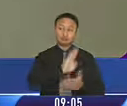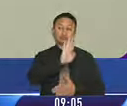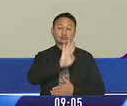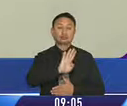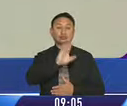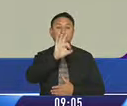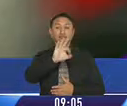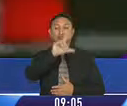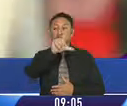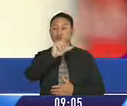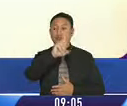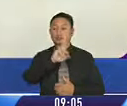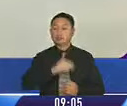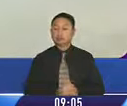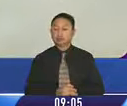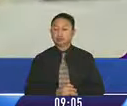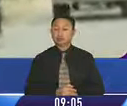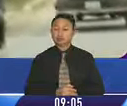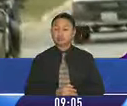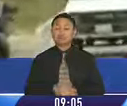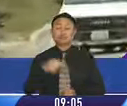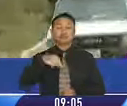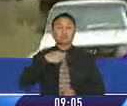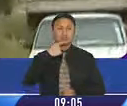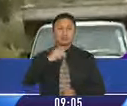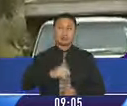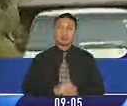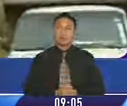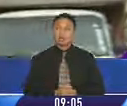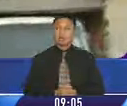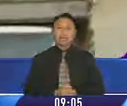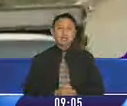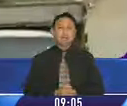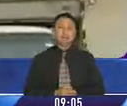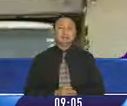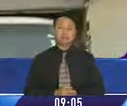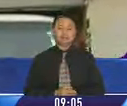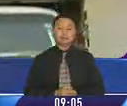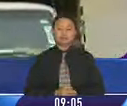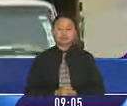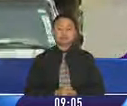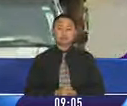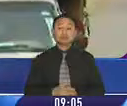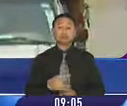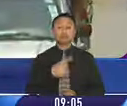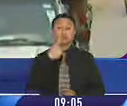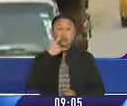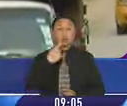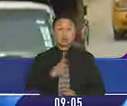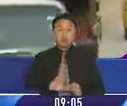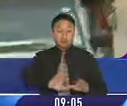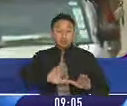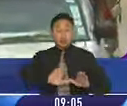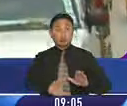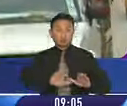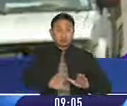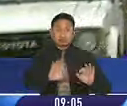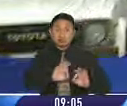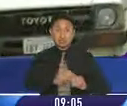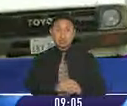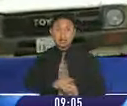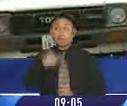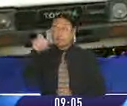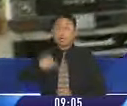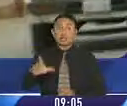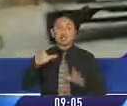de Bastión. Y en primera instancia se mencionaba que el conductor se quedó sin frenos y que había avisado a los pasajeros que por